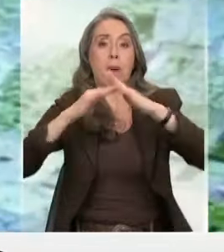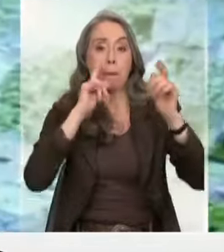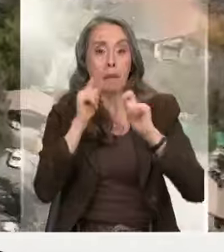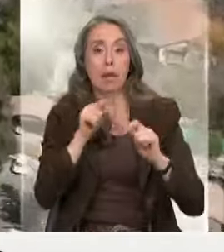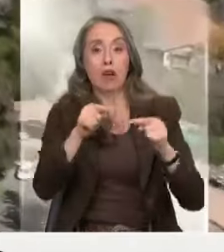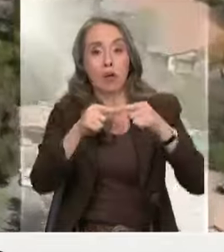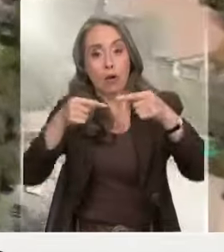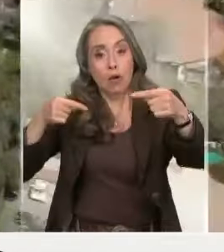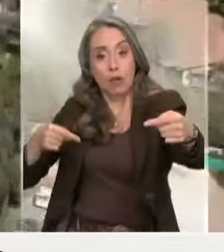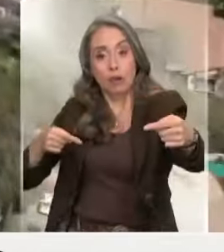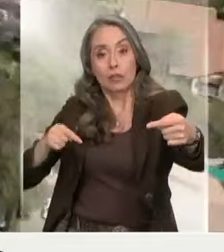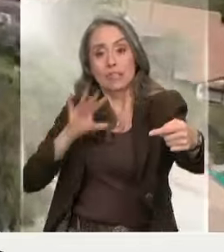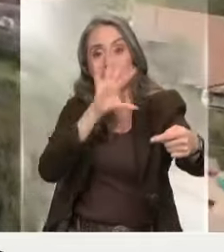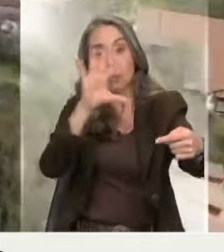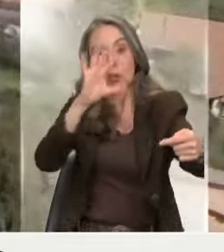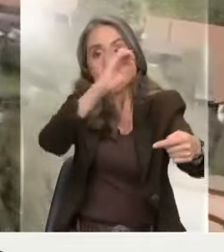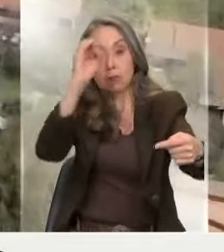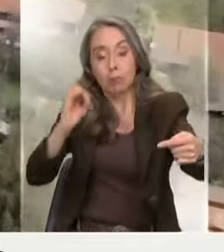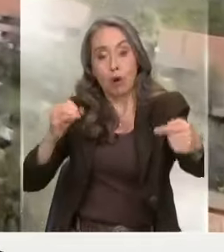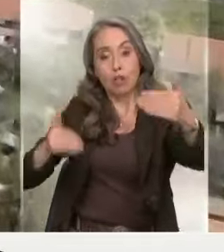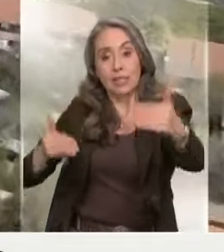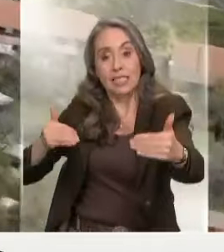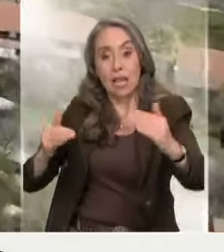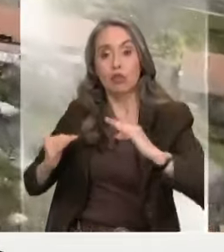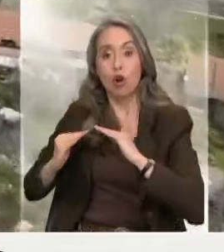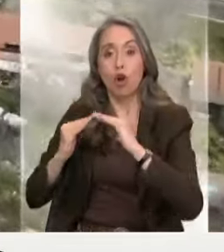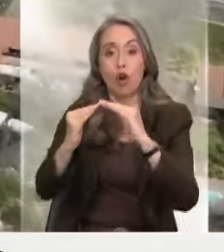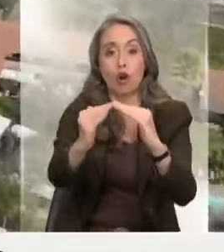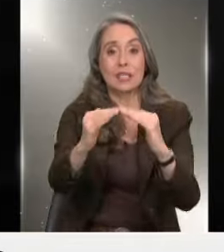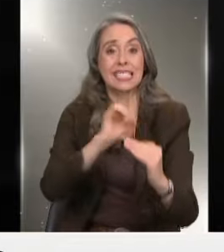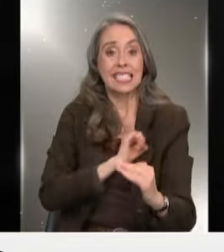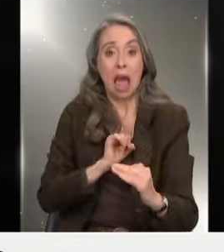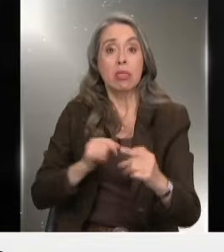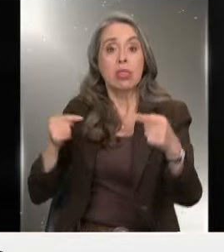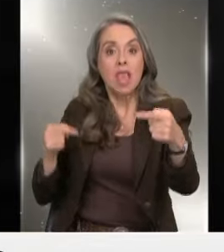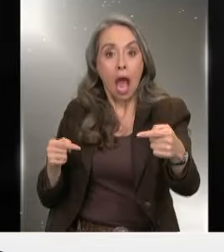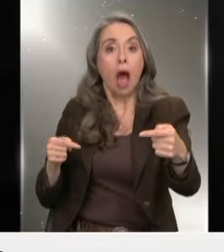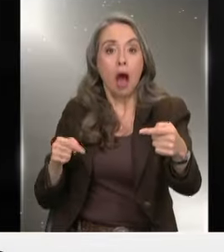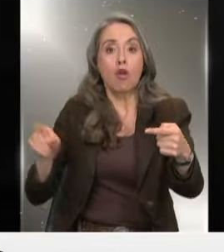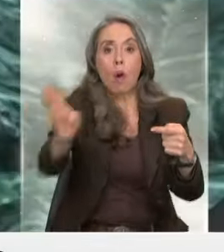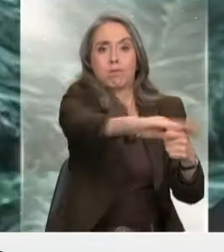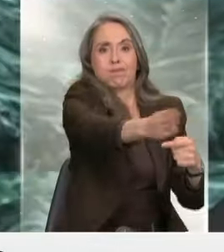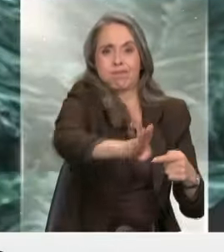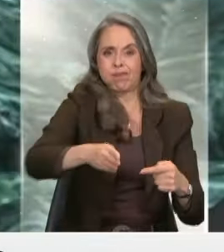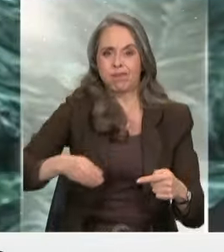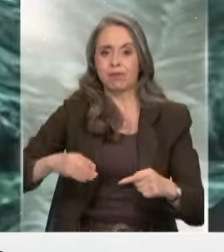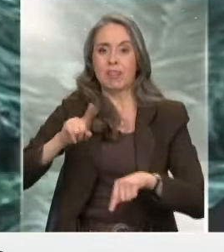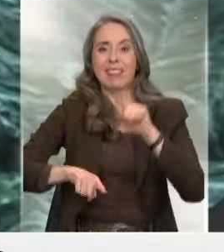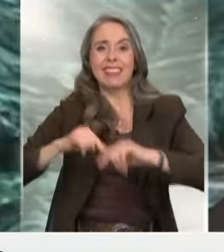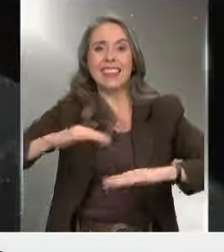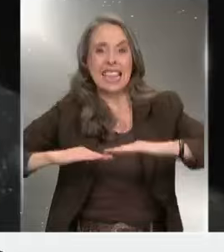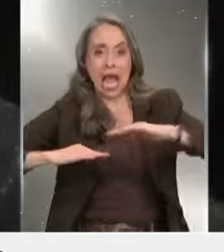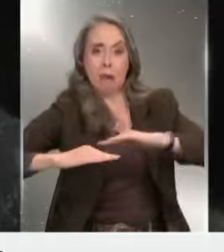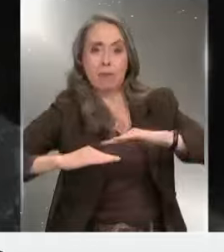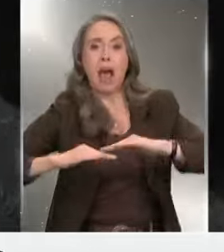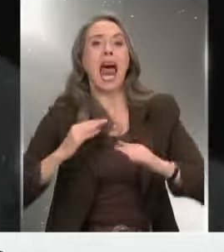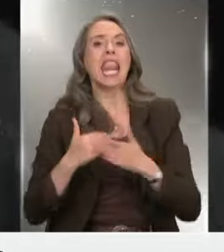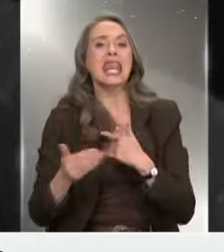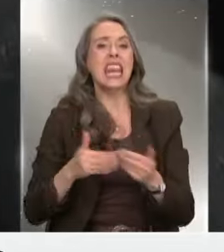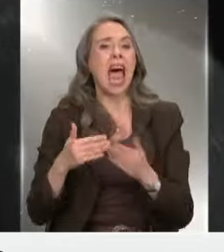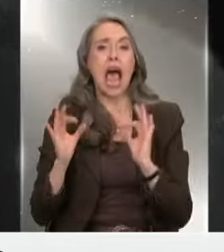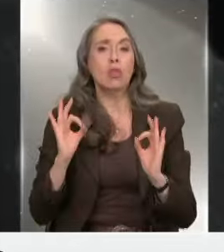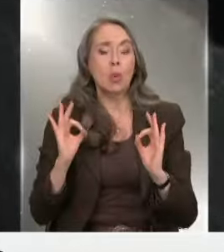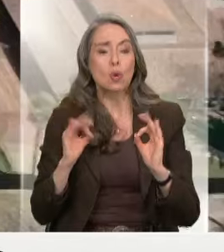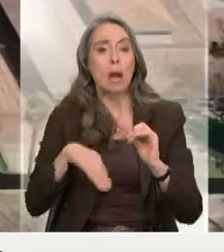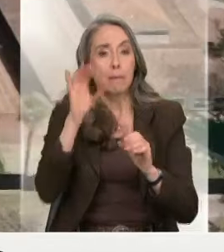por el 55% de las zonas urbanizadas de Santiago y es uno de los fenómenos naturales más estudiados